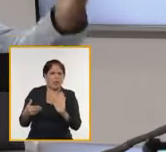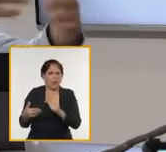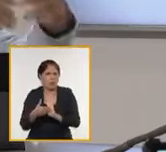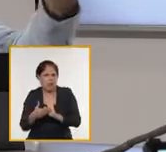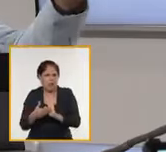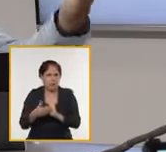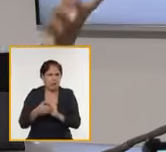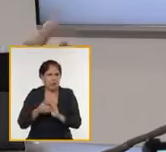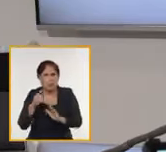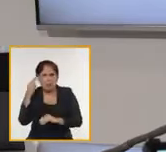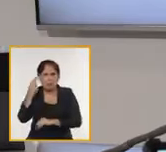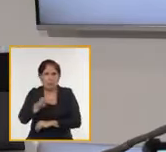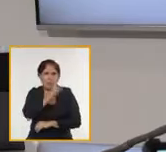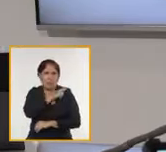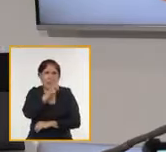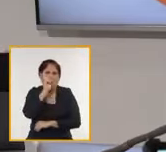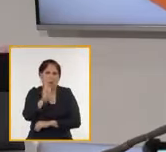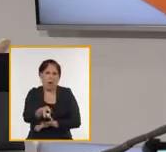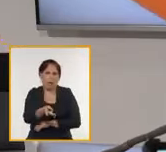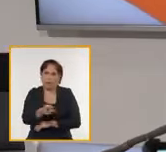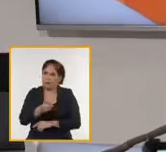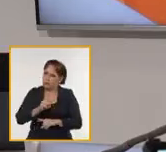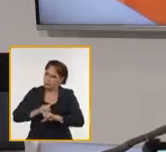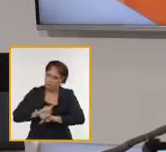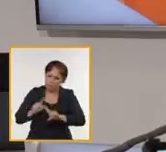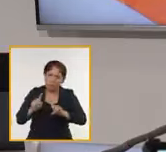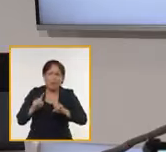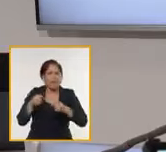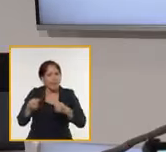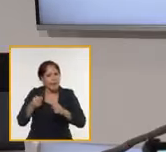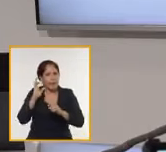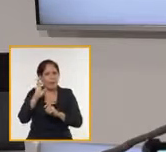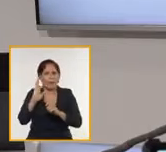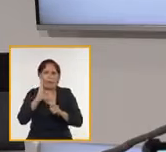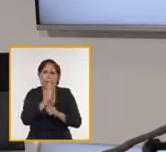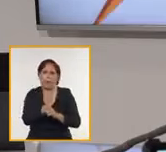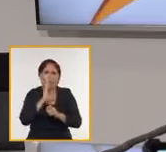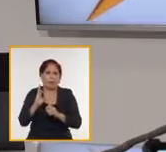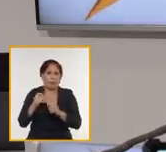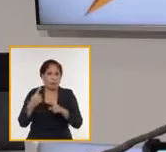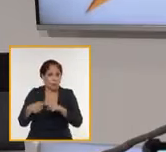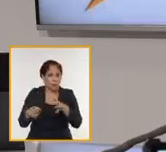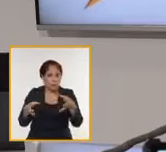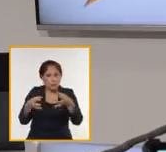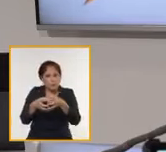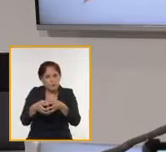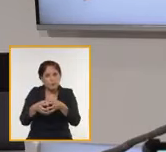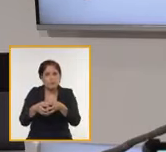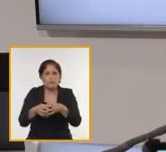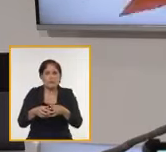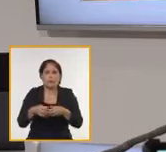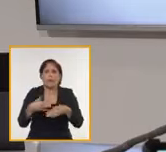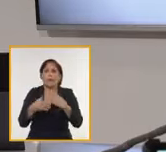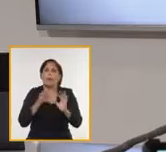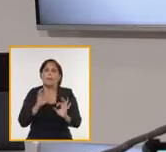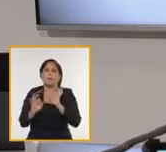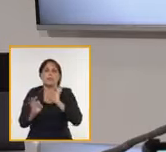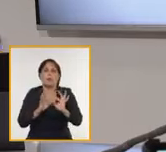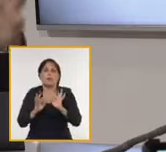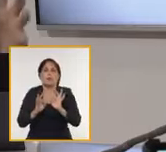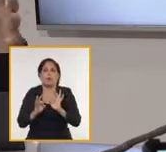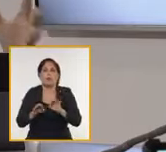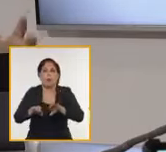país que mande, que diseñe el otro. También los avances concretos desde el problema de la seguridad